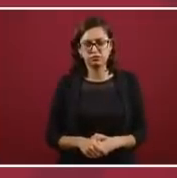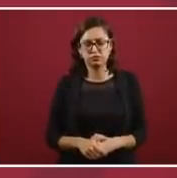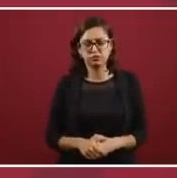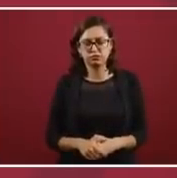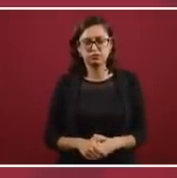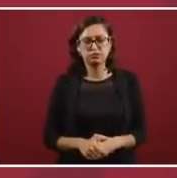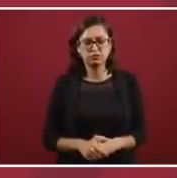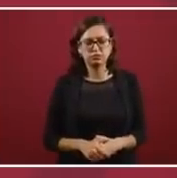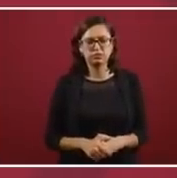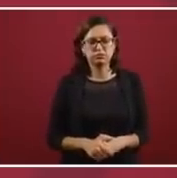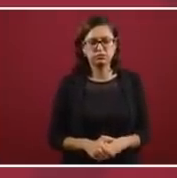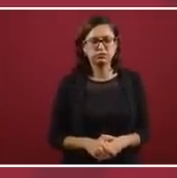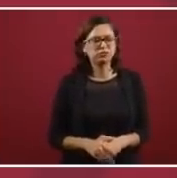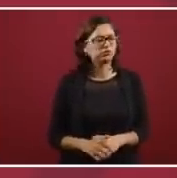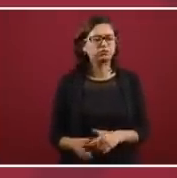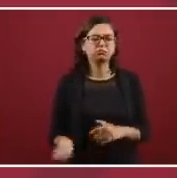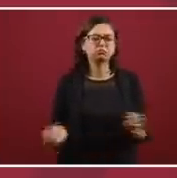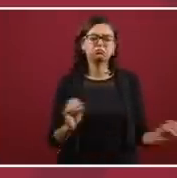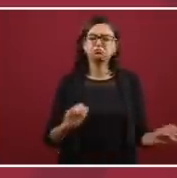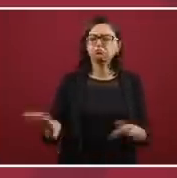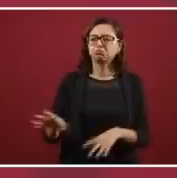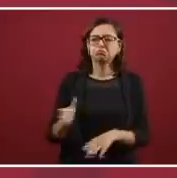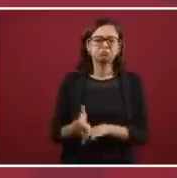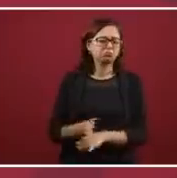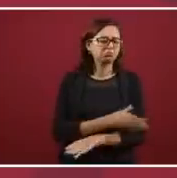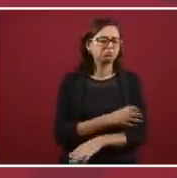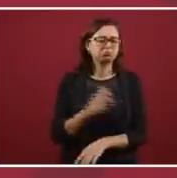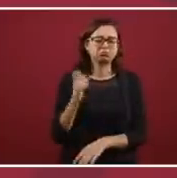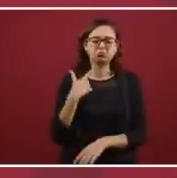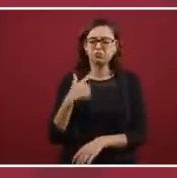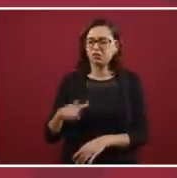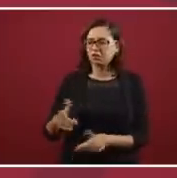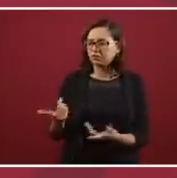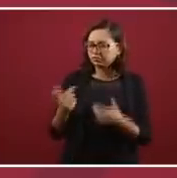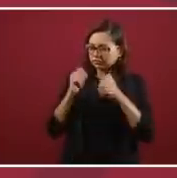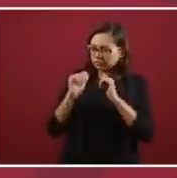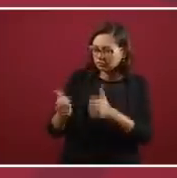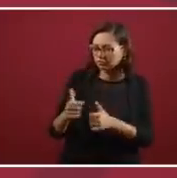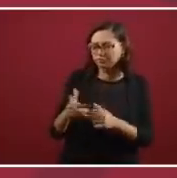que están abandonadas. Pero imagínense